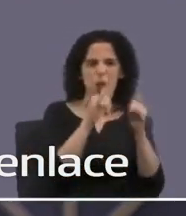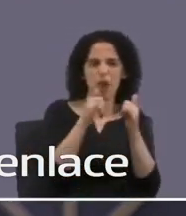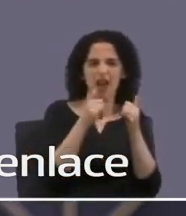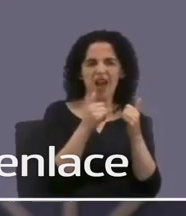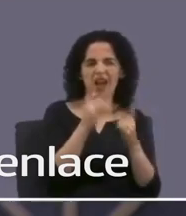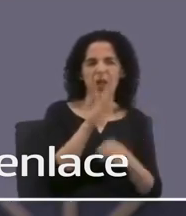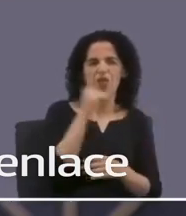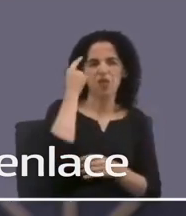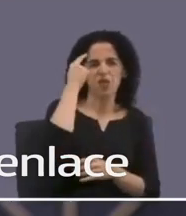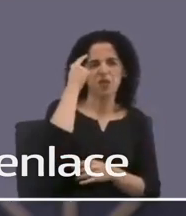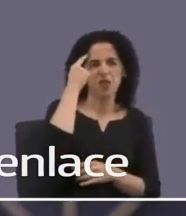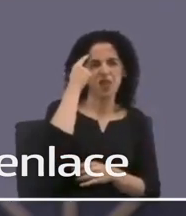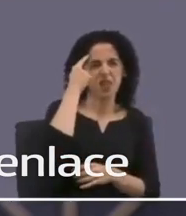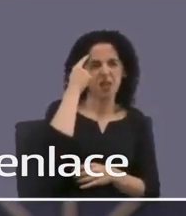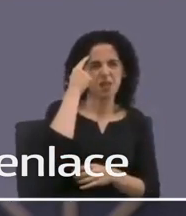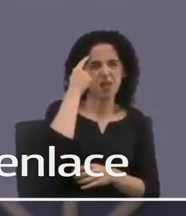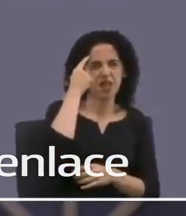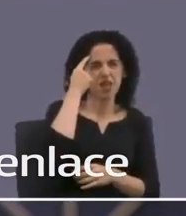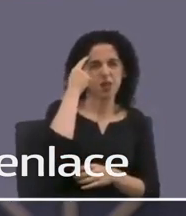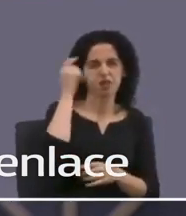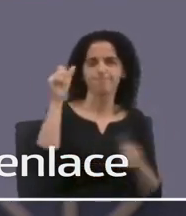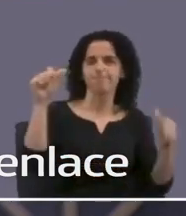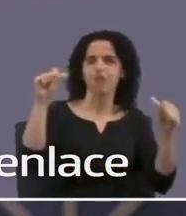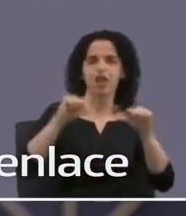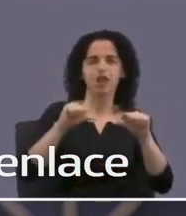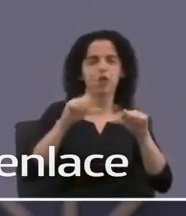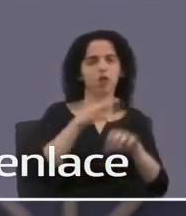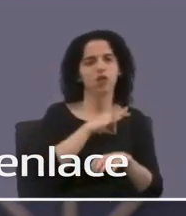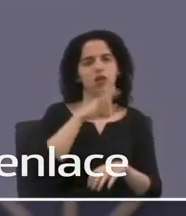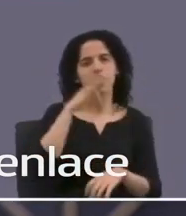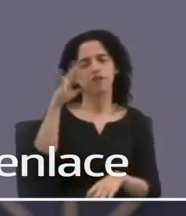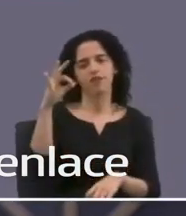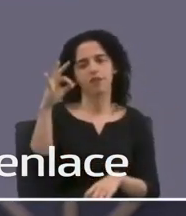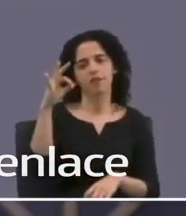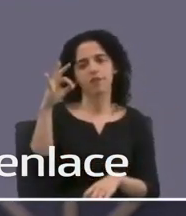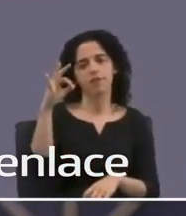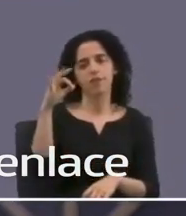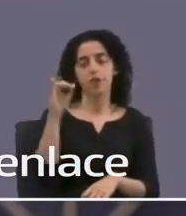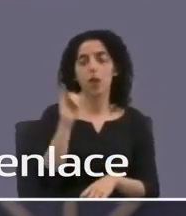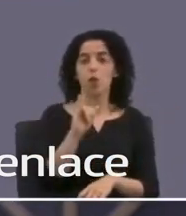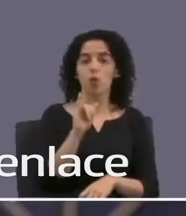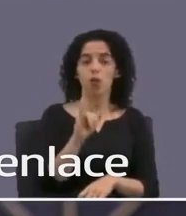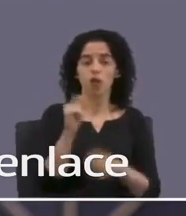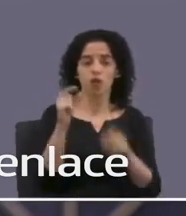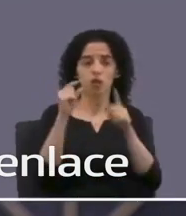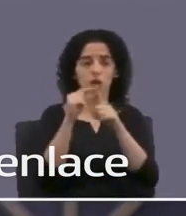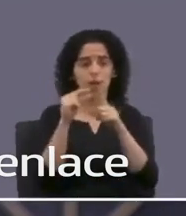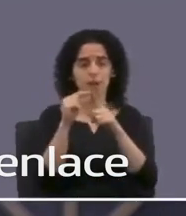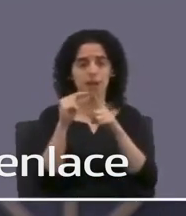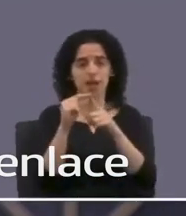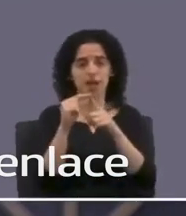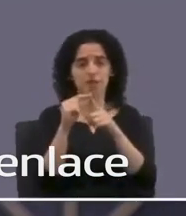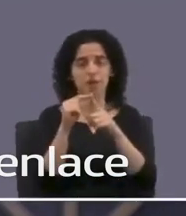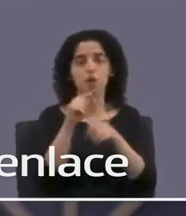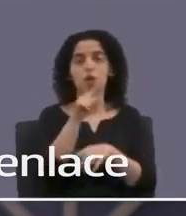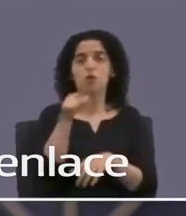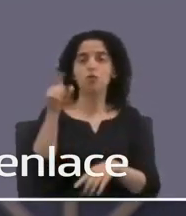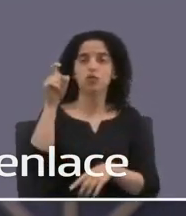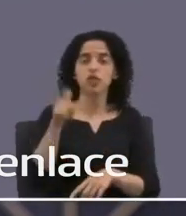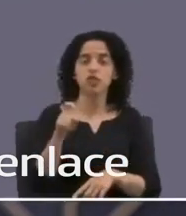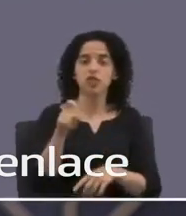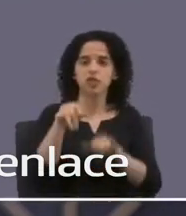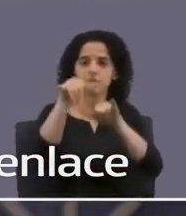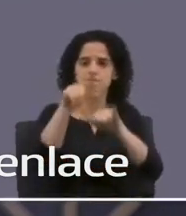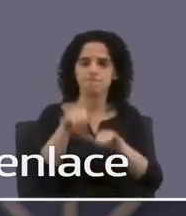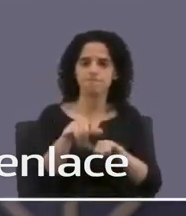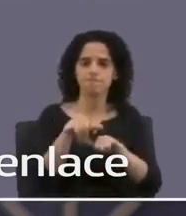juega con tus pensamientos, te derrota en la fe. Por eso esa palabra